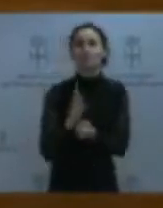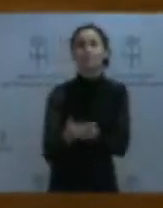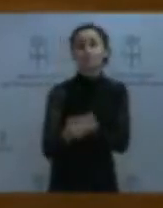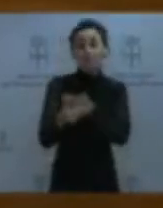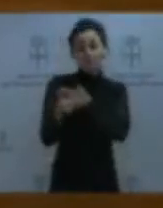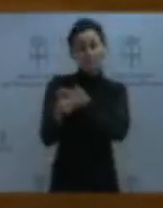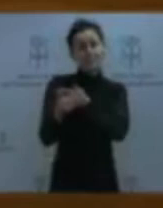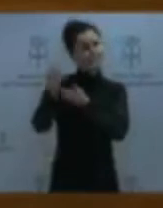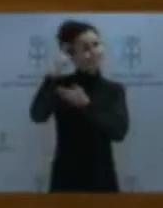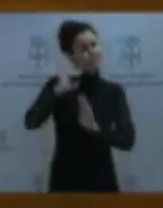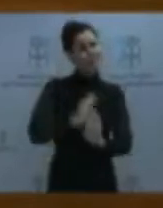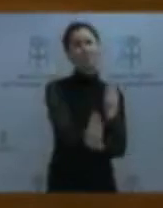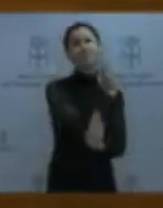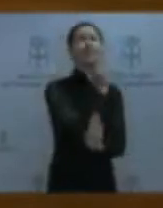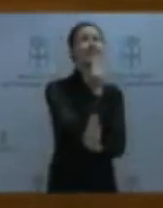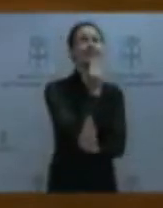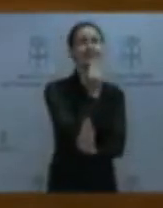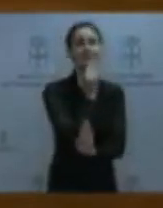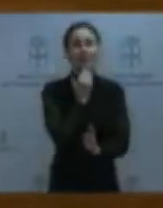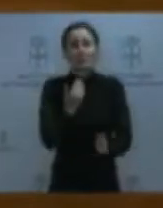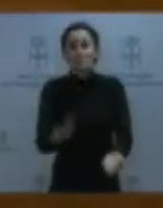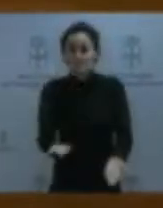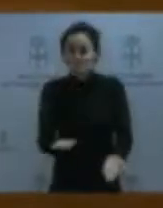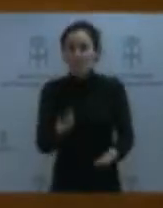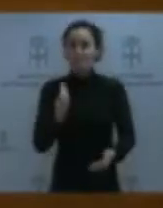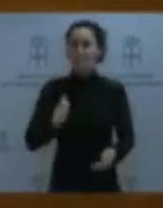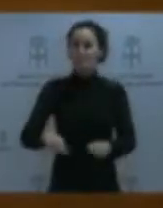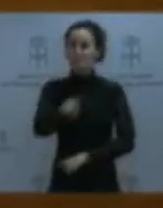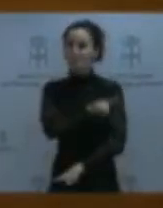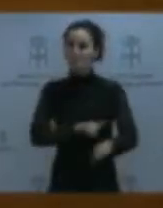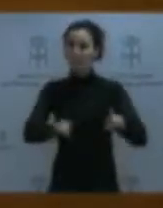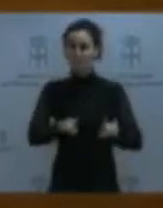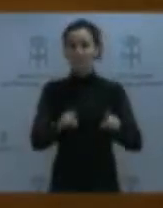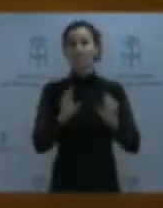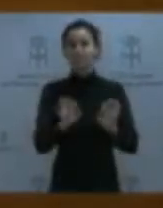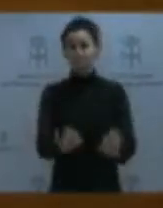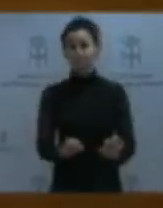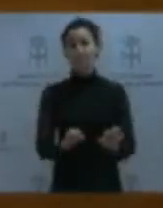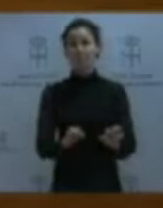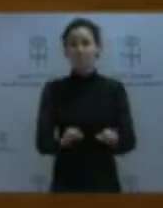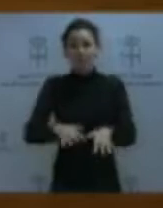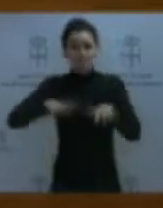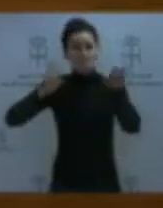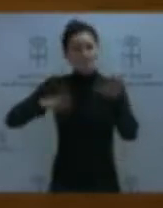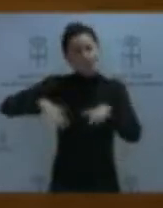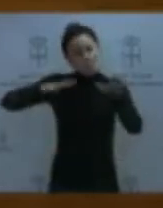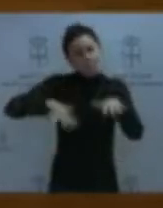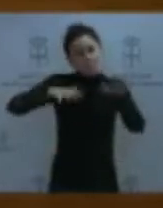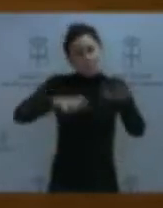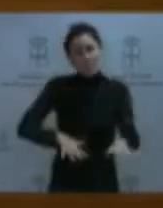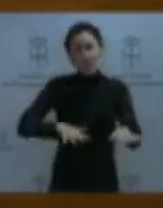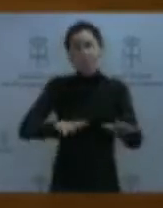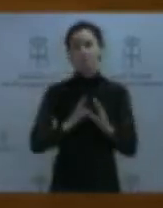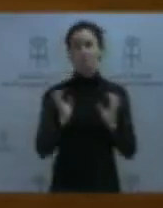son pasado. Y son pasado los que confundieron la movilización de quienes reivindicaban la reconstrucción de un